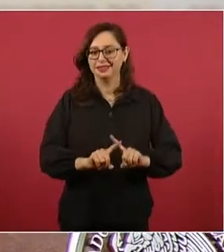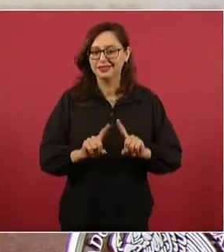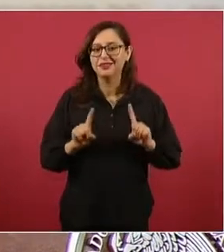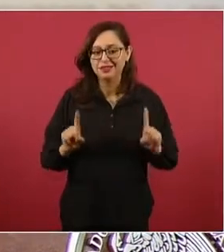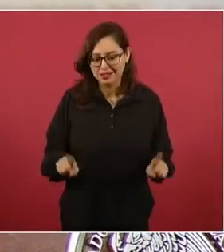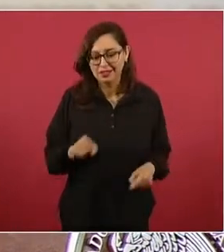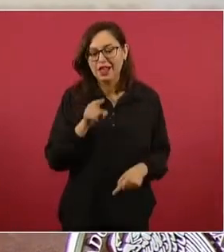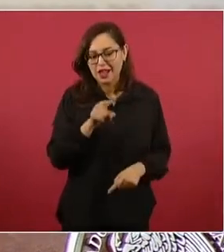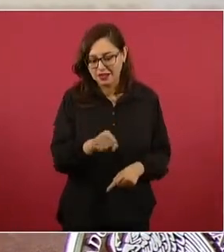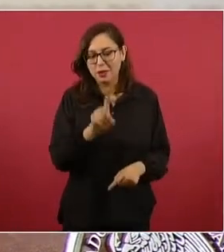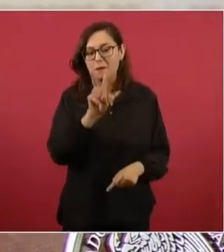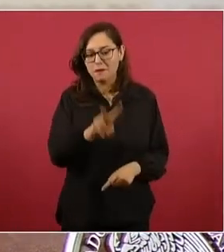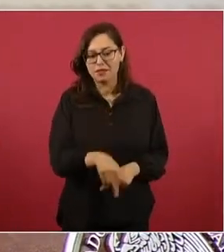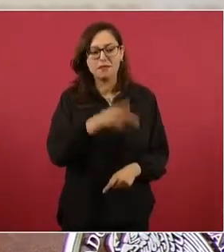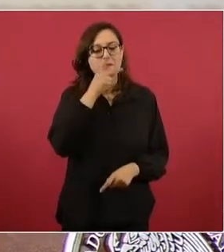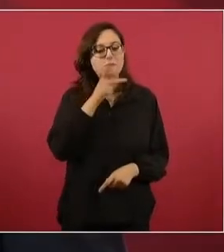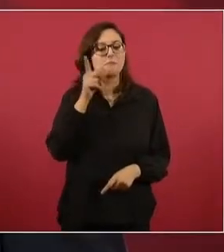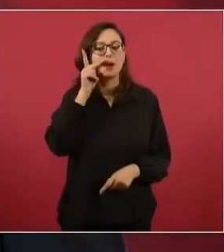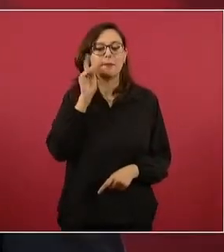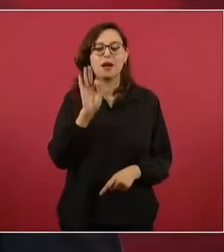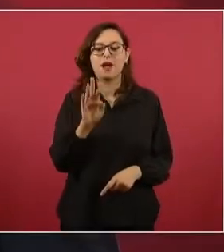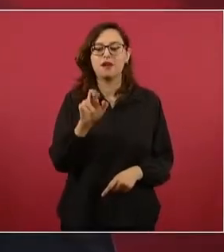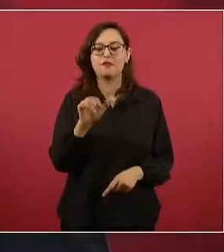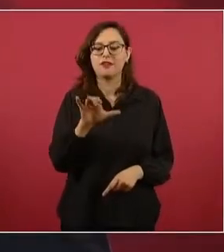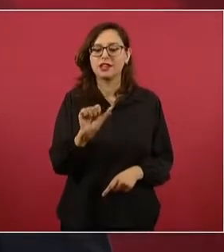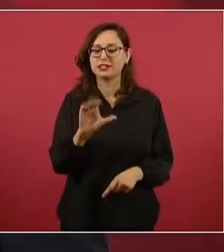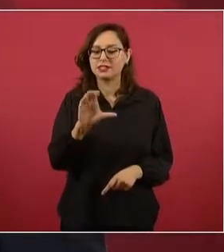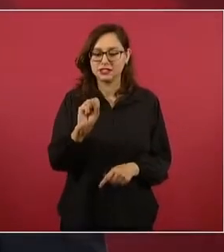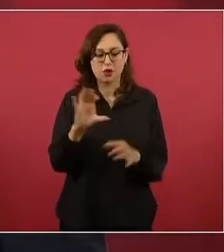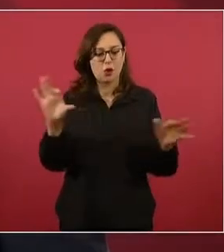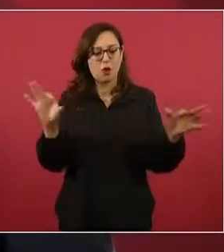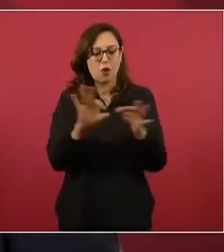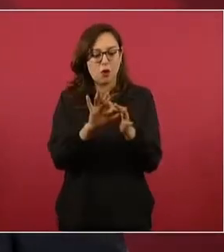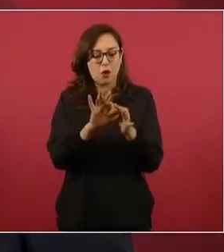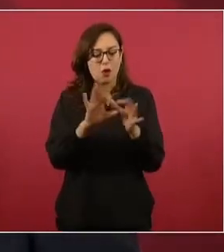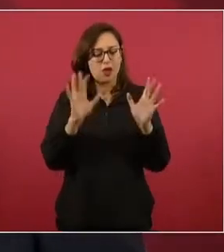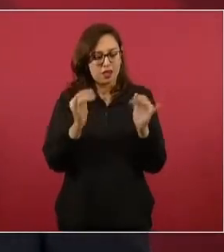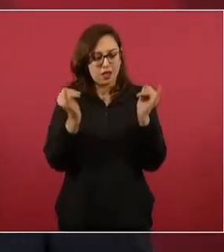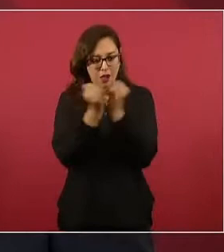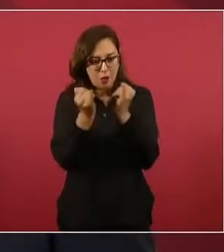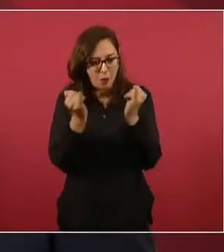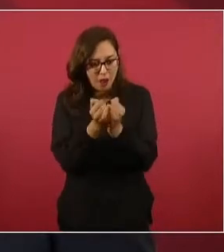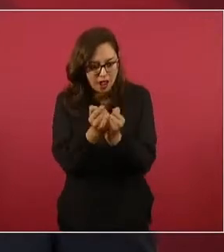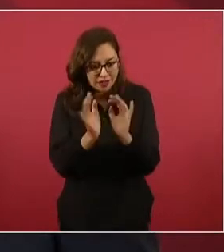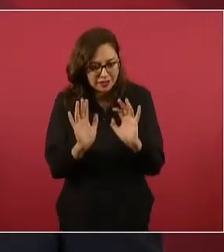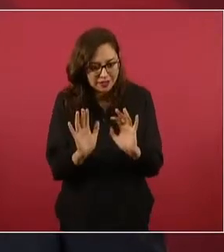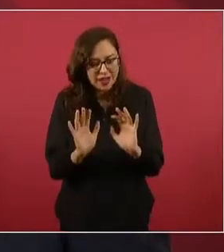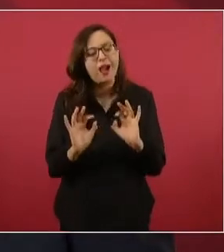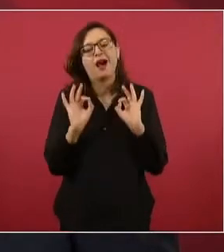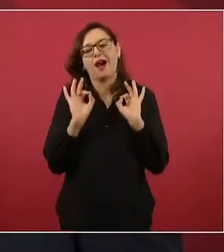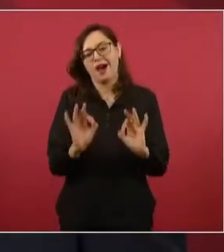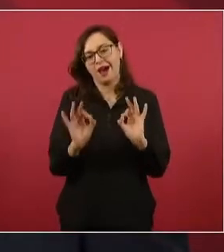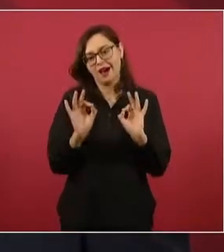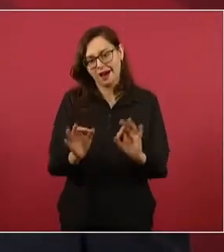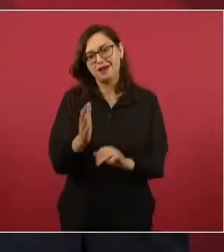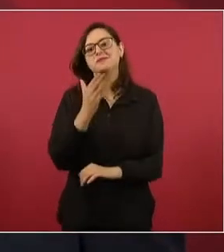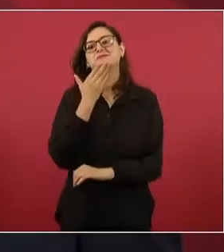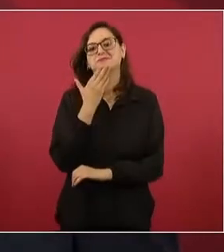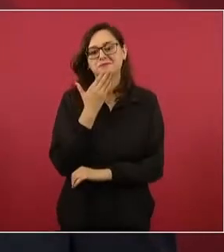al pensamiento del Papa Francisco. Por eso quería yo expresar